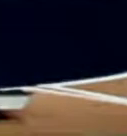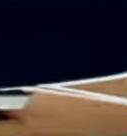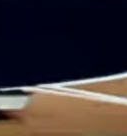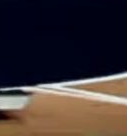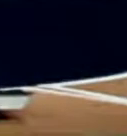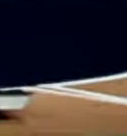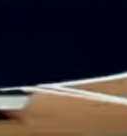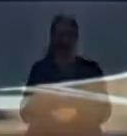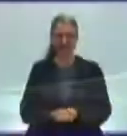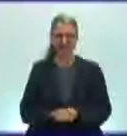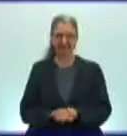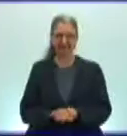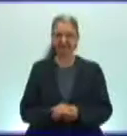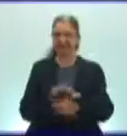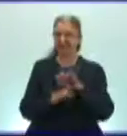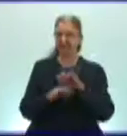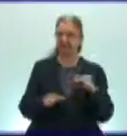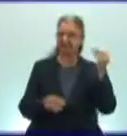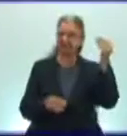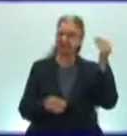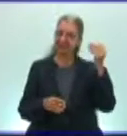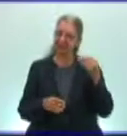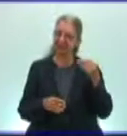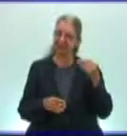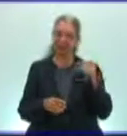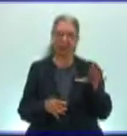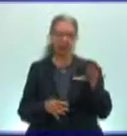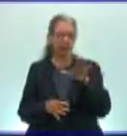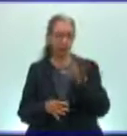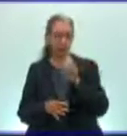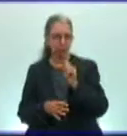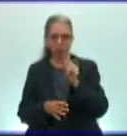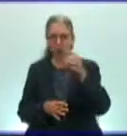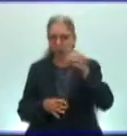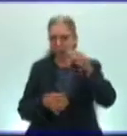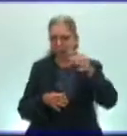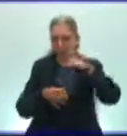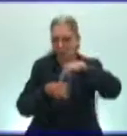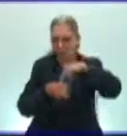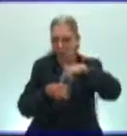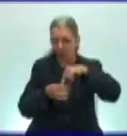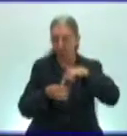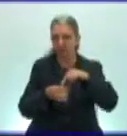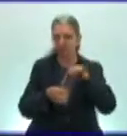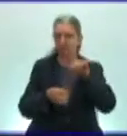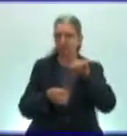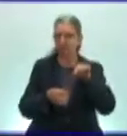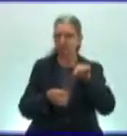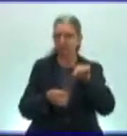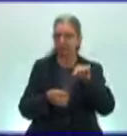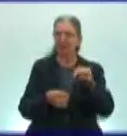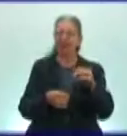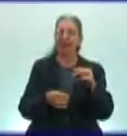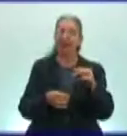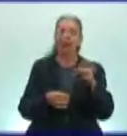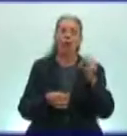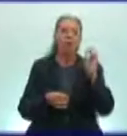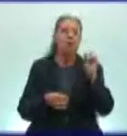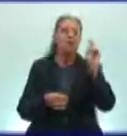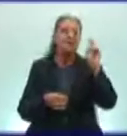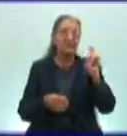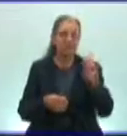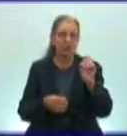Ya conocen que todos los núcleos de átomos de oxígeno que vimos difieren de la cantidad de neutrones. Fíjense que